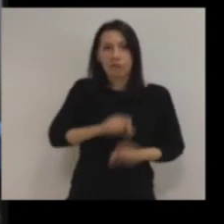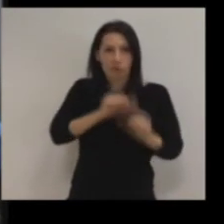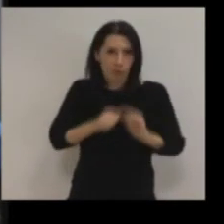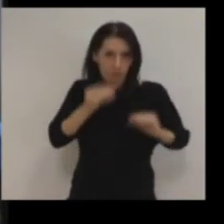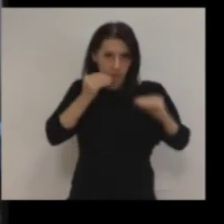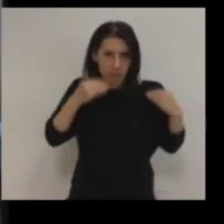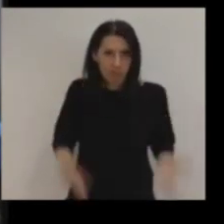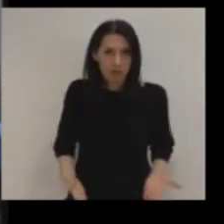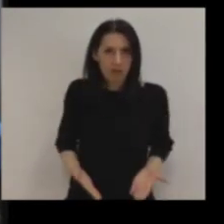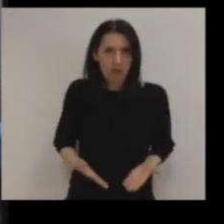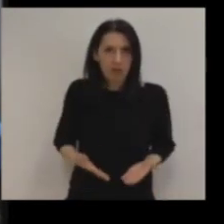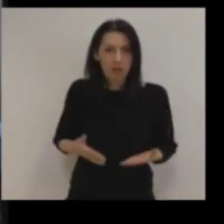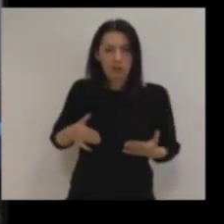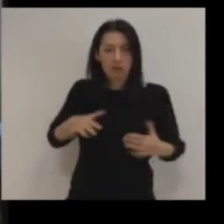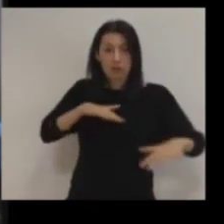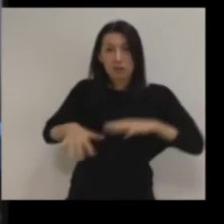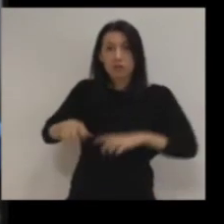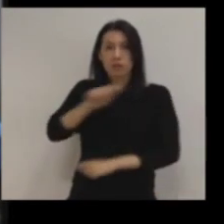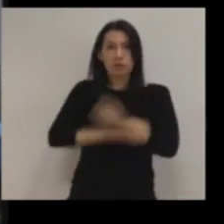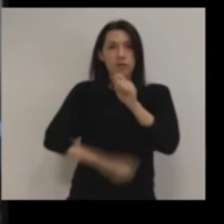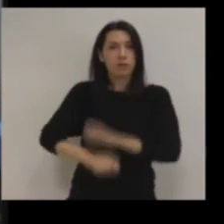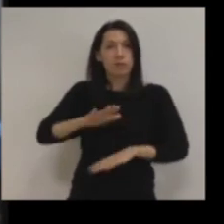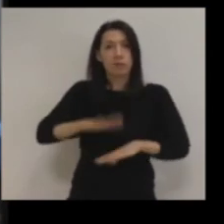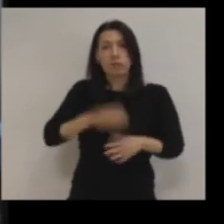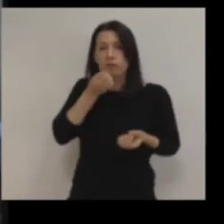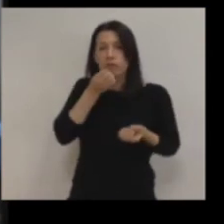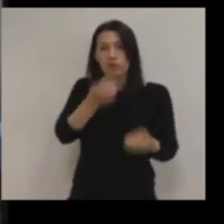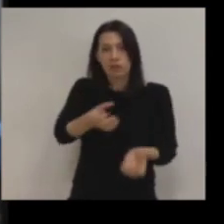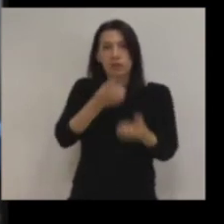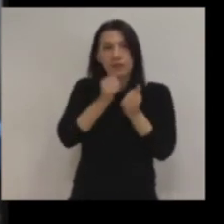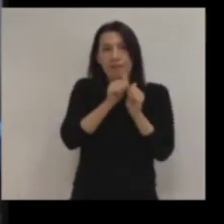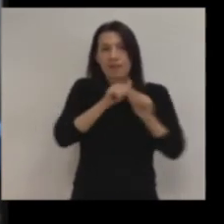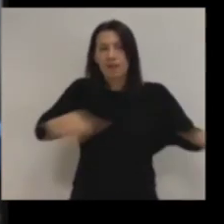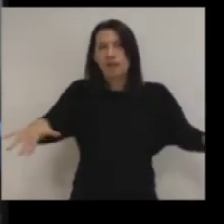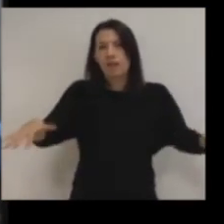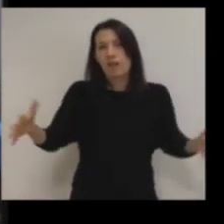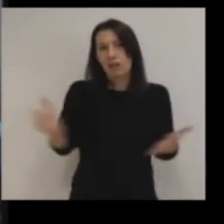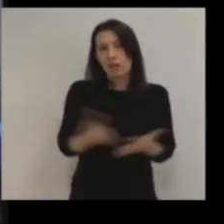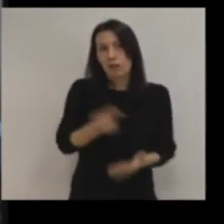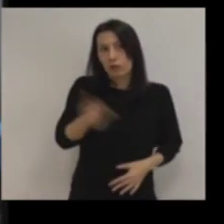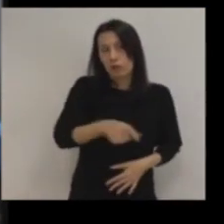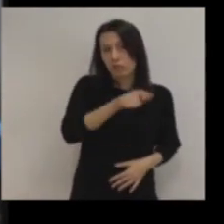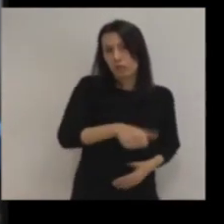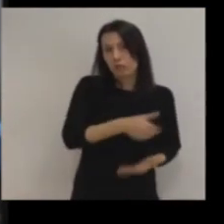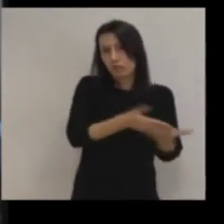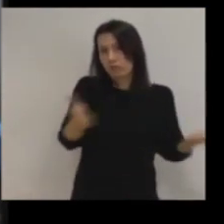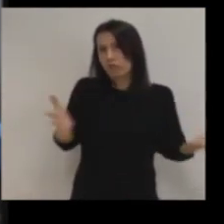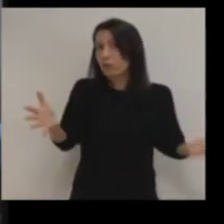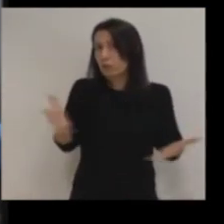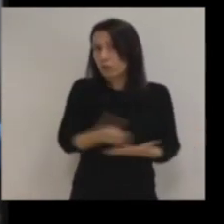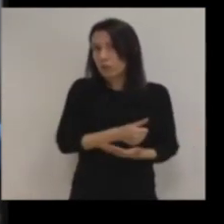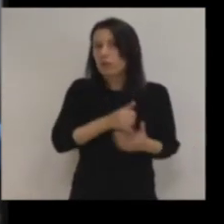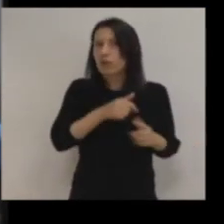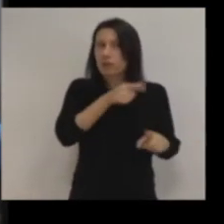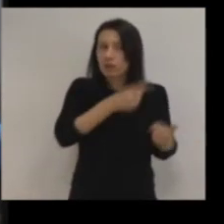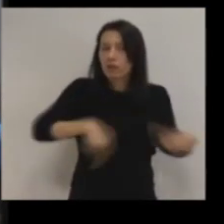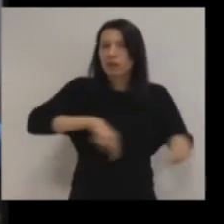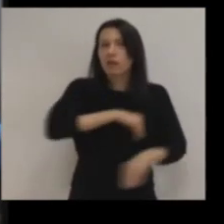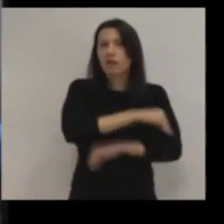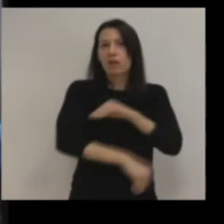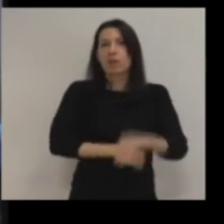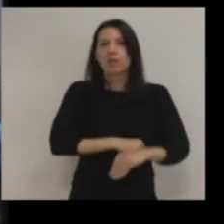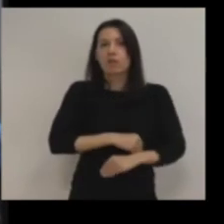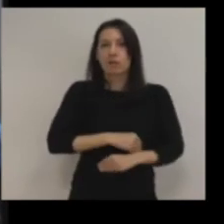sentido, al sector asociativo para que la información llegue a todos los ciudadanos y hagan uso de ese